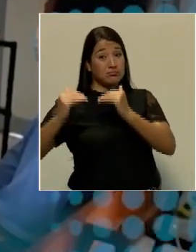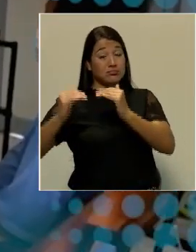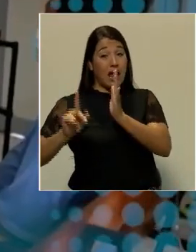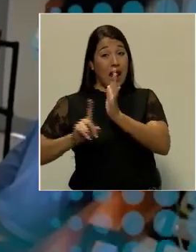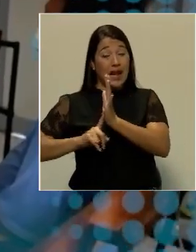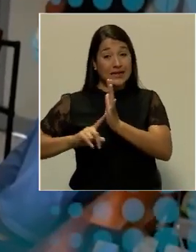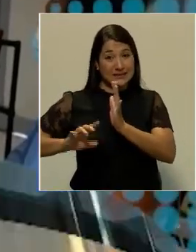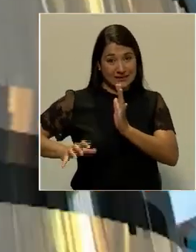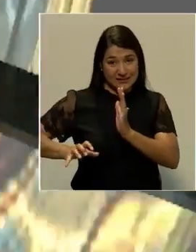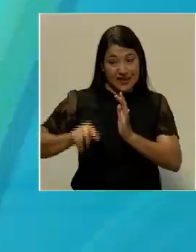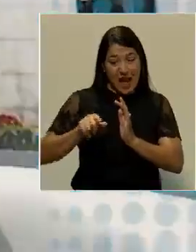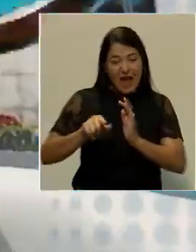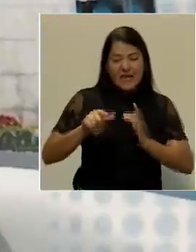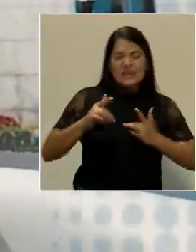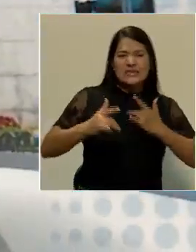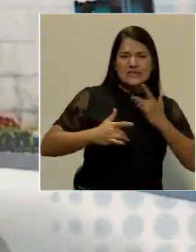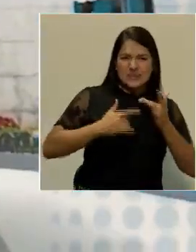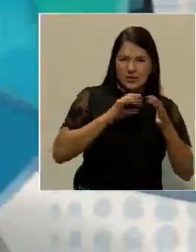al COVID-19.